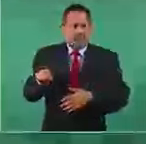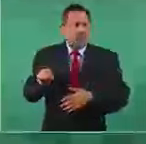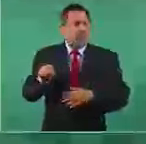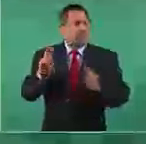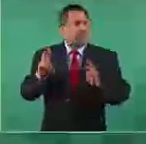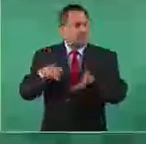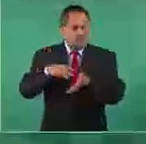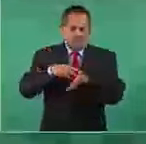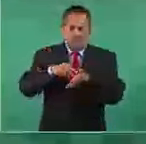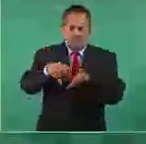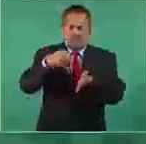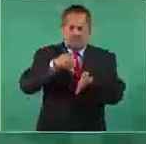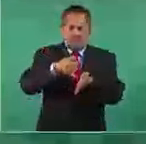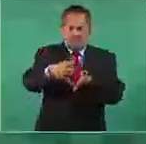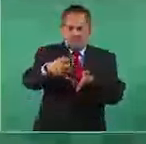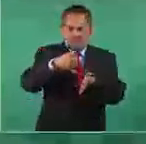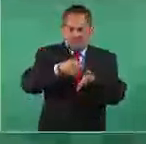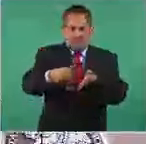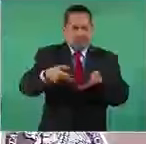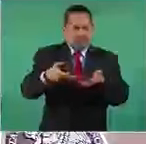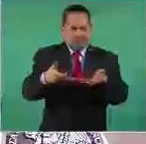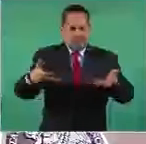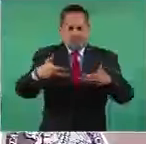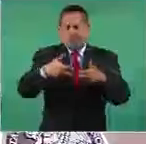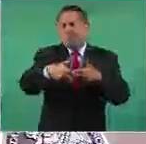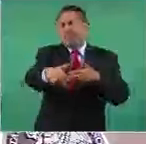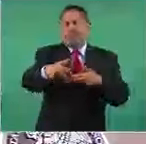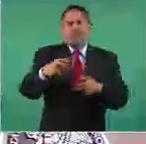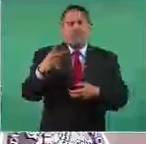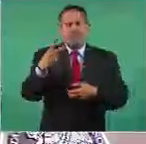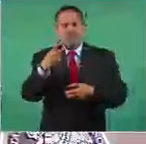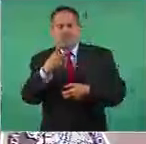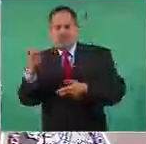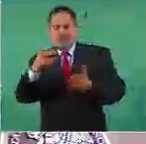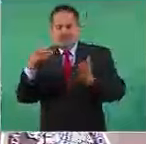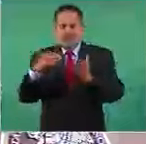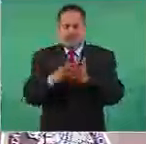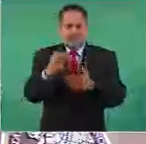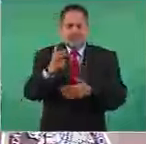sembrando 200,000 hectáreas de árboles